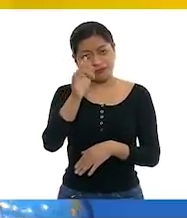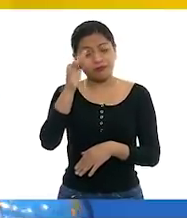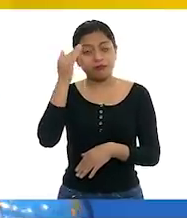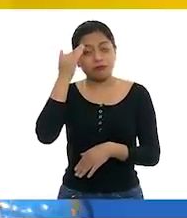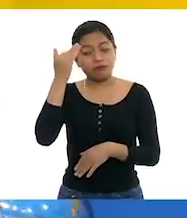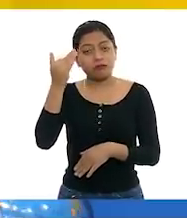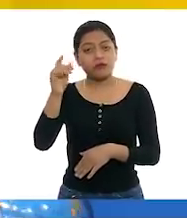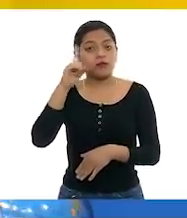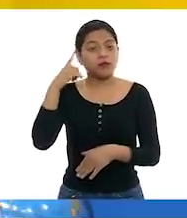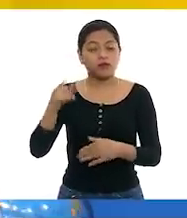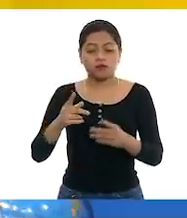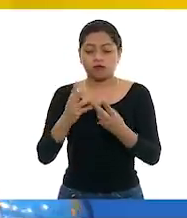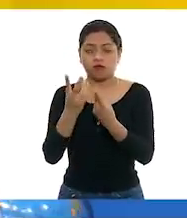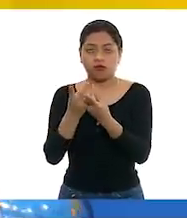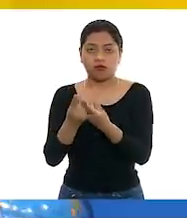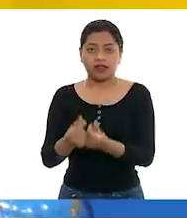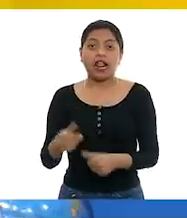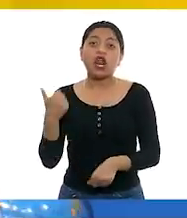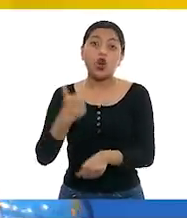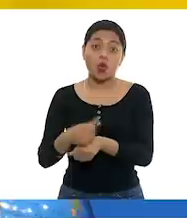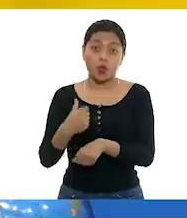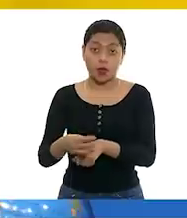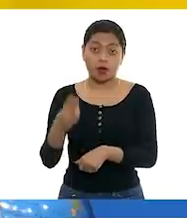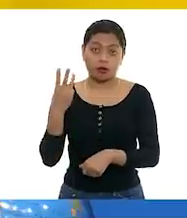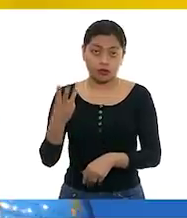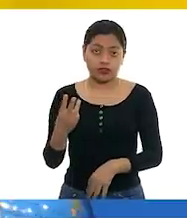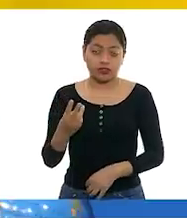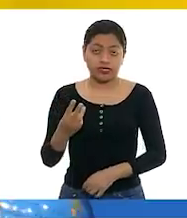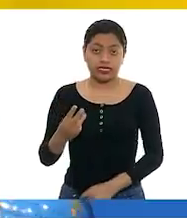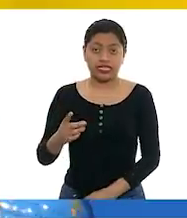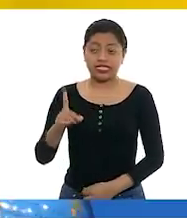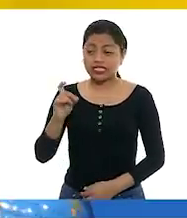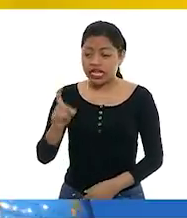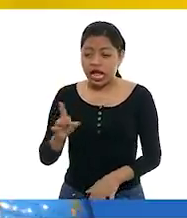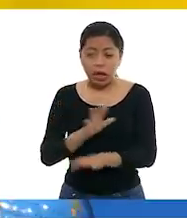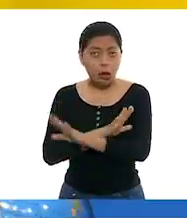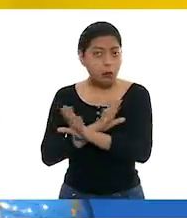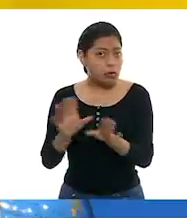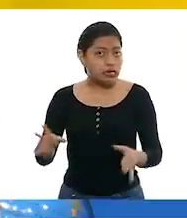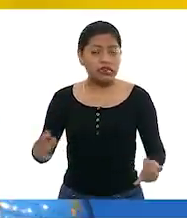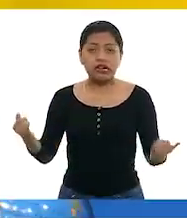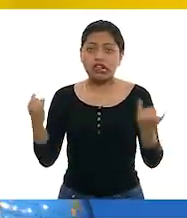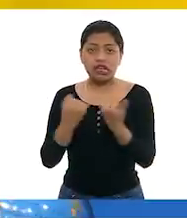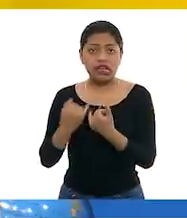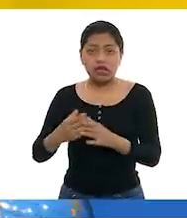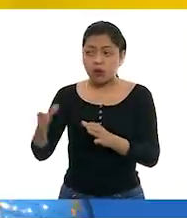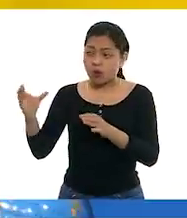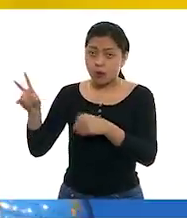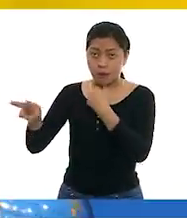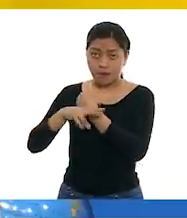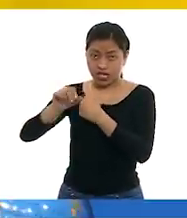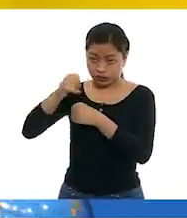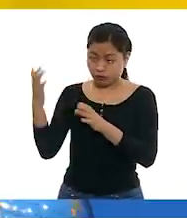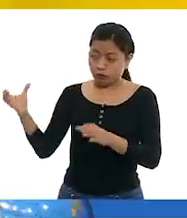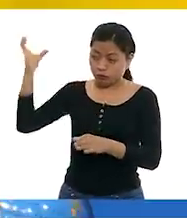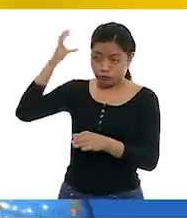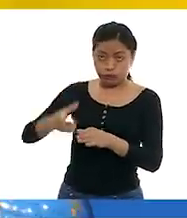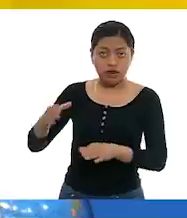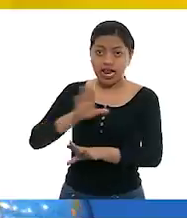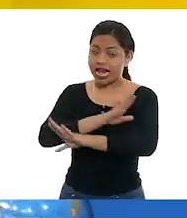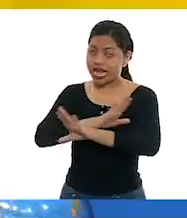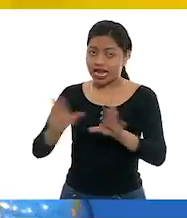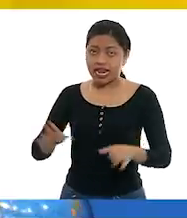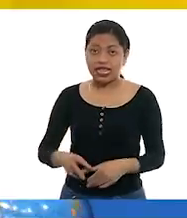fue el del plato 3. Y que no tenía ninguna agua, nada de agua y no estaba en un vaso grande. El segundo